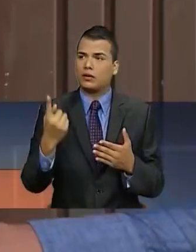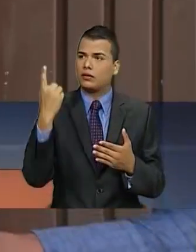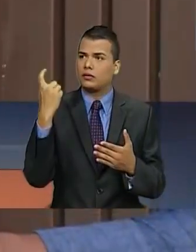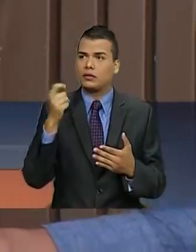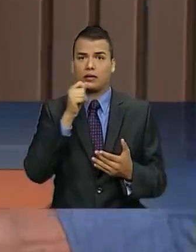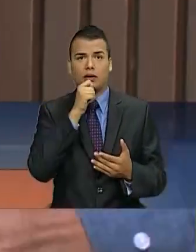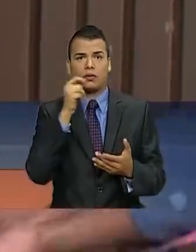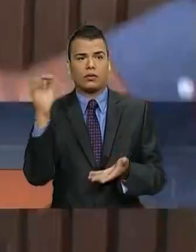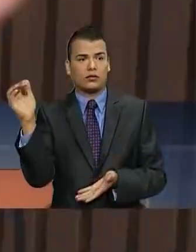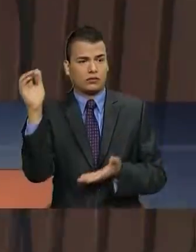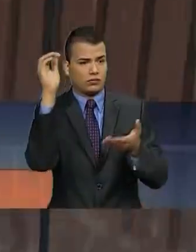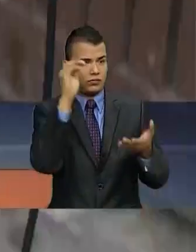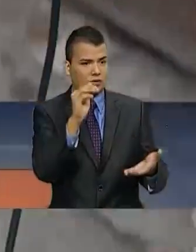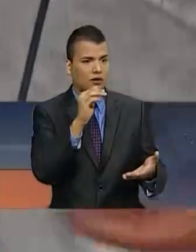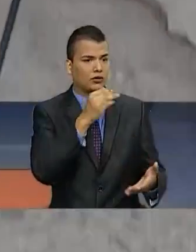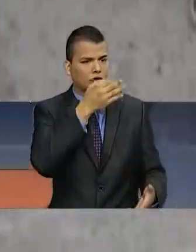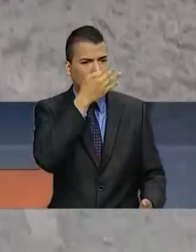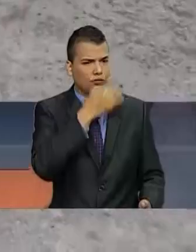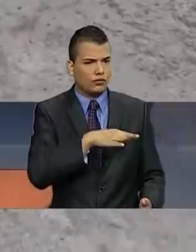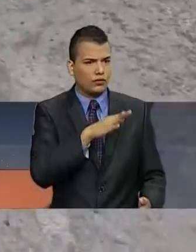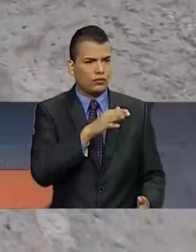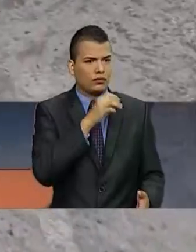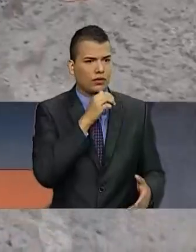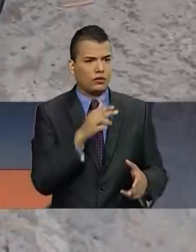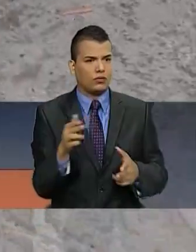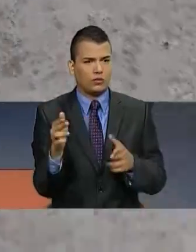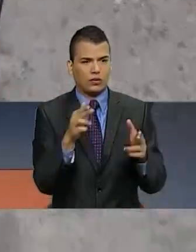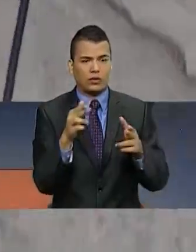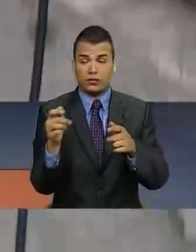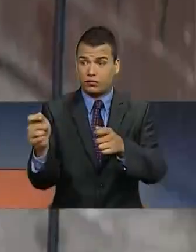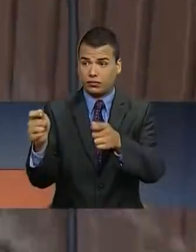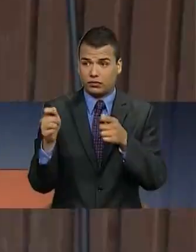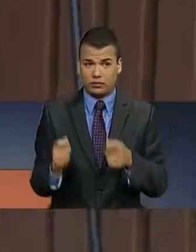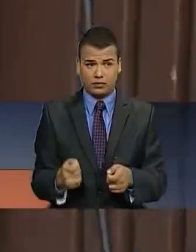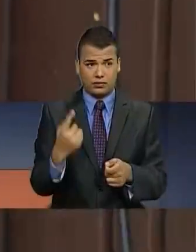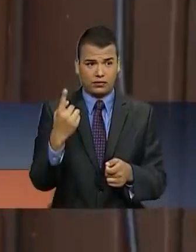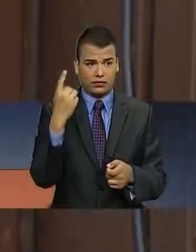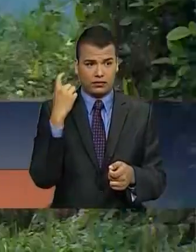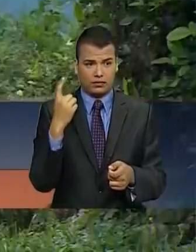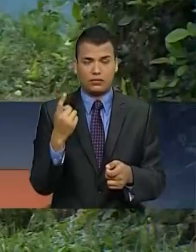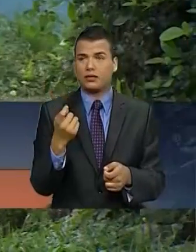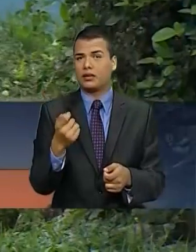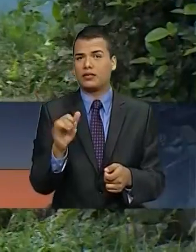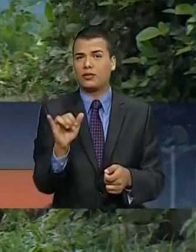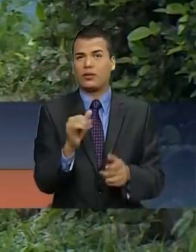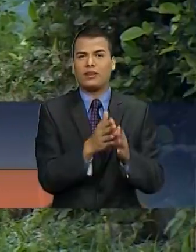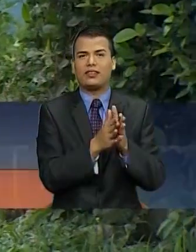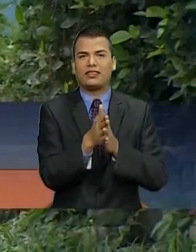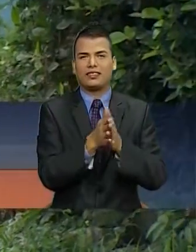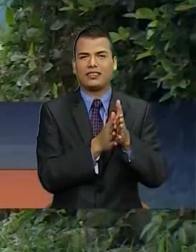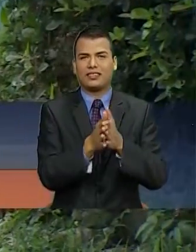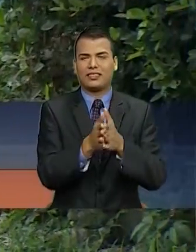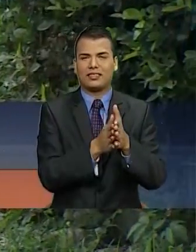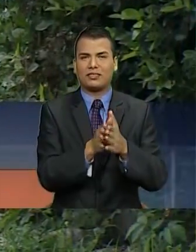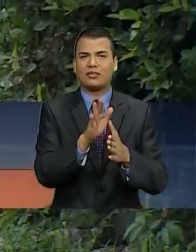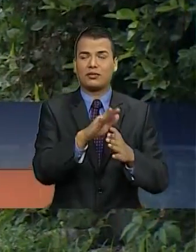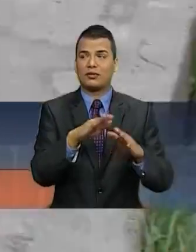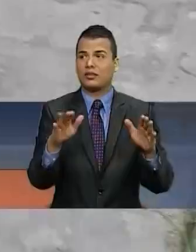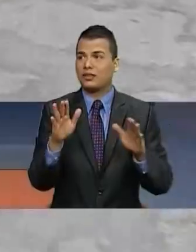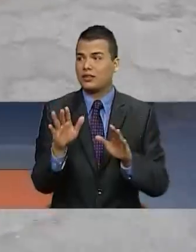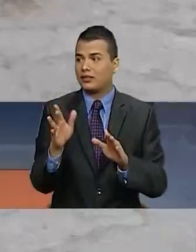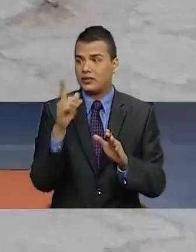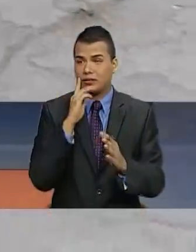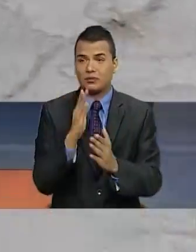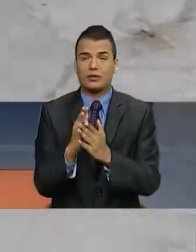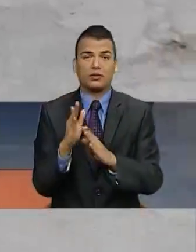agua directamente sucia de río, que esta fue la calidad de agua que nos mandaron ayer. Miren, vea, parece chocolate. En medio de esta crisis, el fallo de